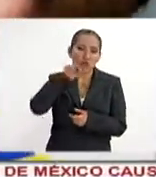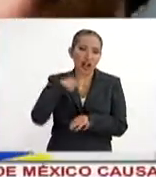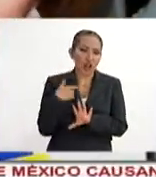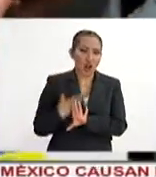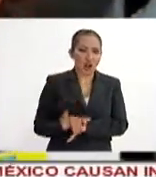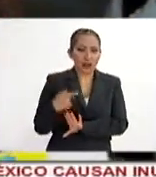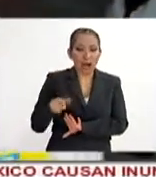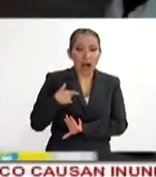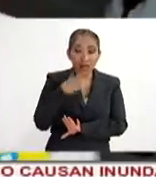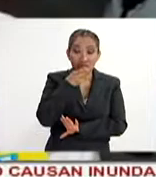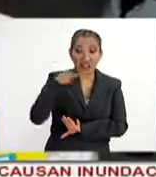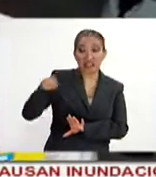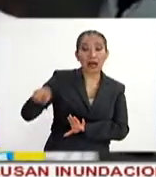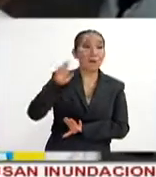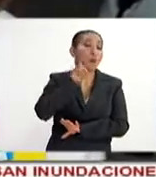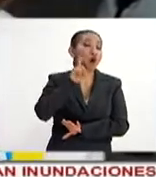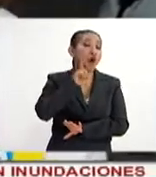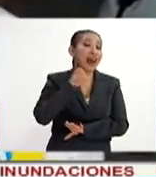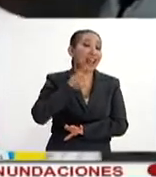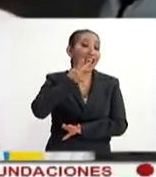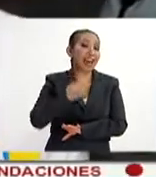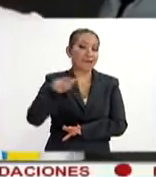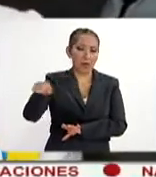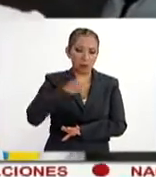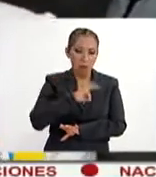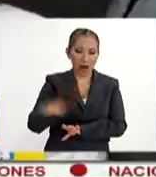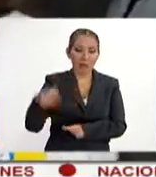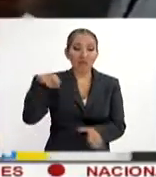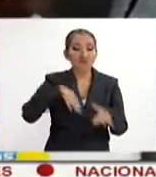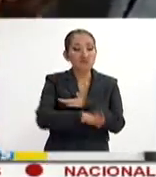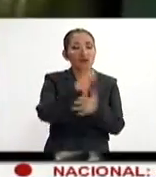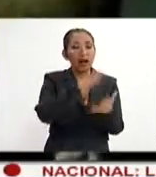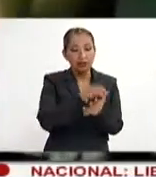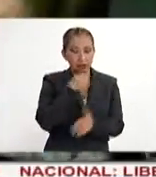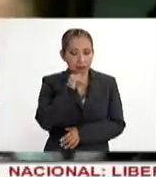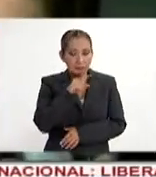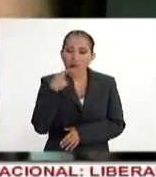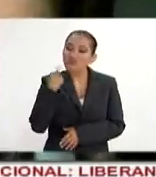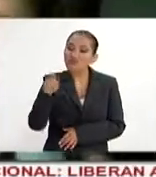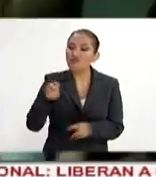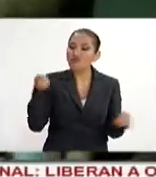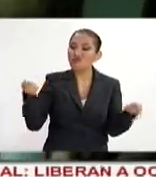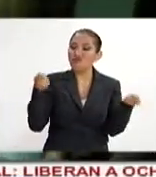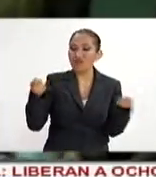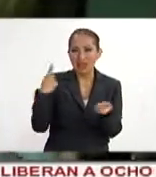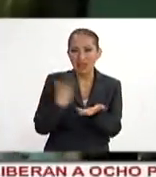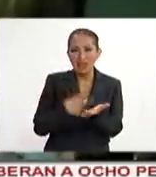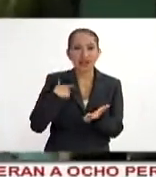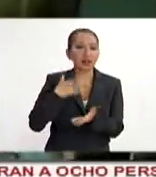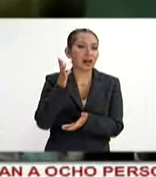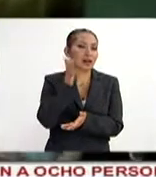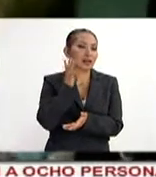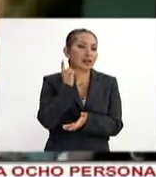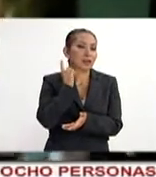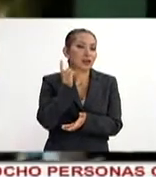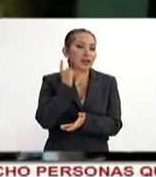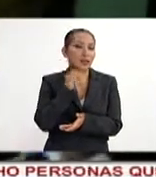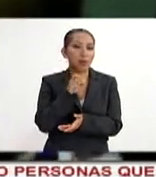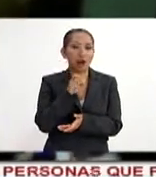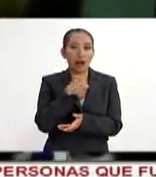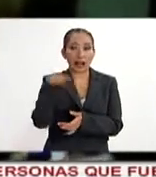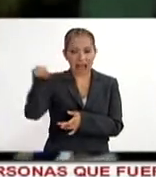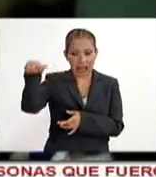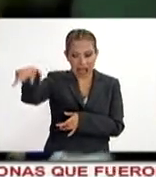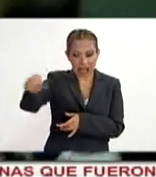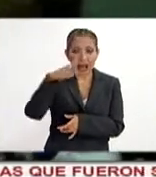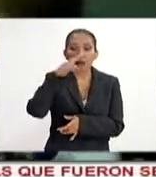contra al aseverar que la exmorenista puede pisar la cárcel. Además, acusó a la coordinadora de los diputados de Morena, Rocío Nale, de